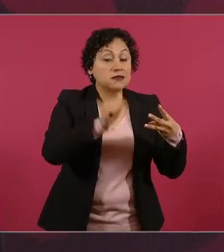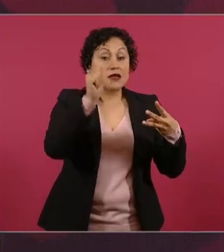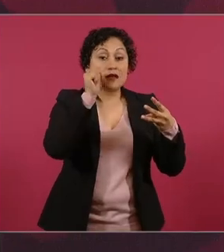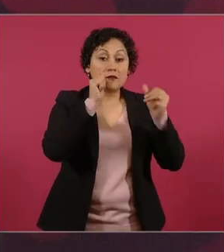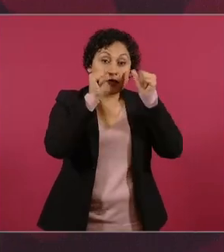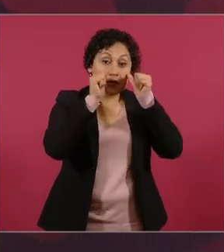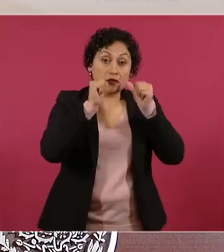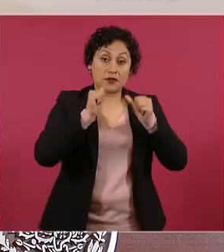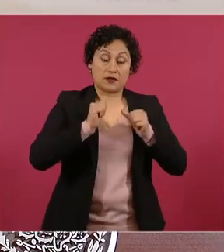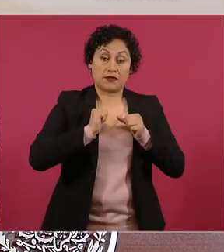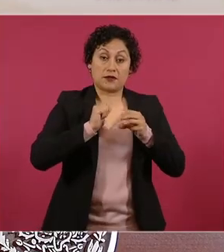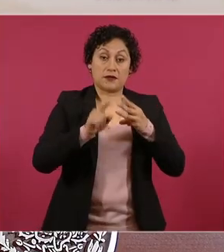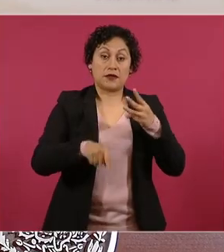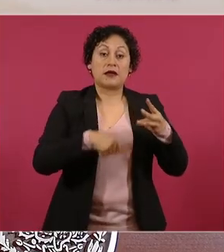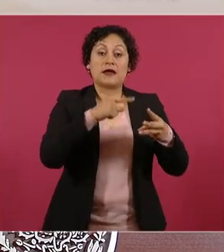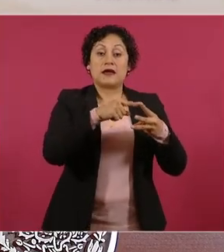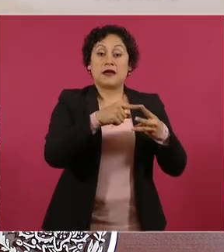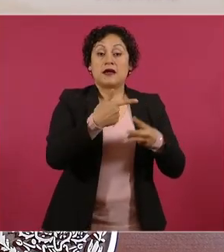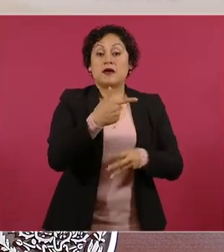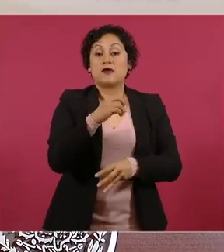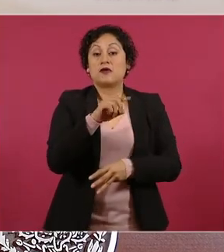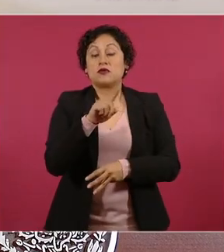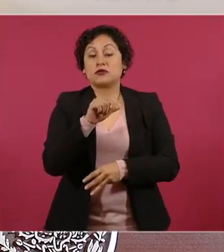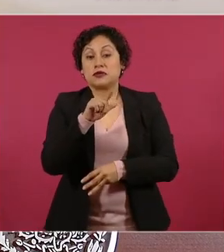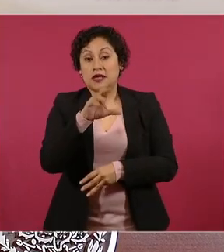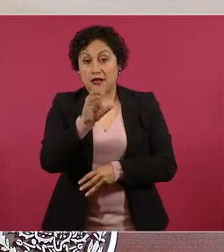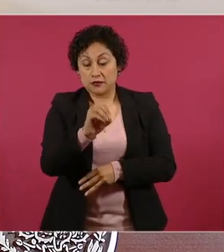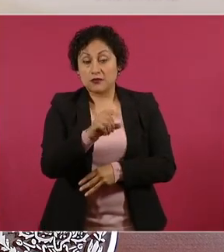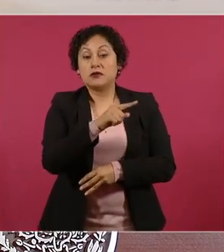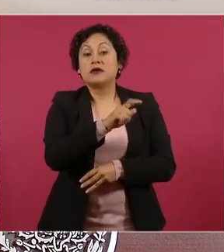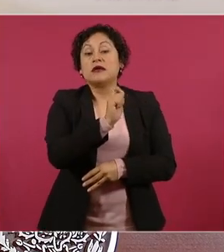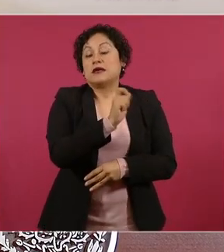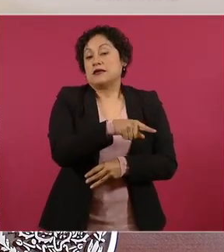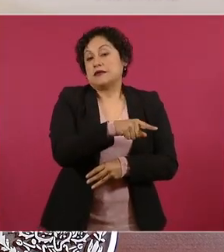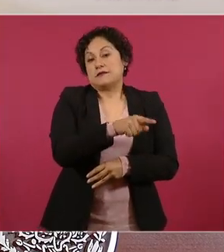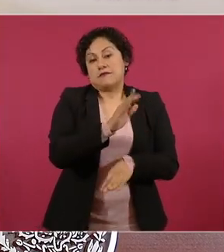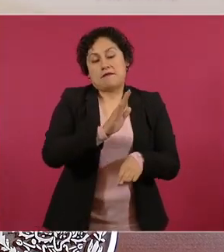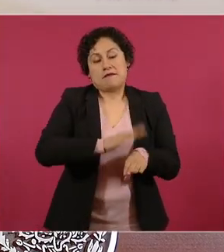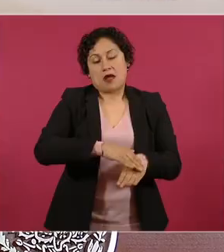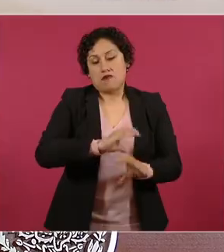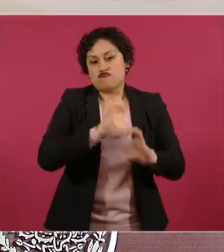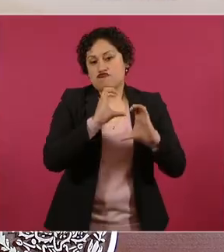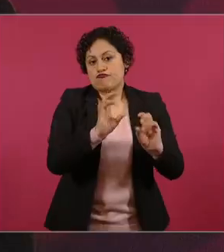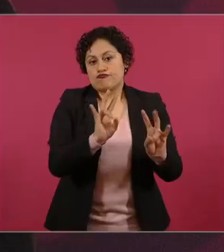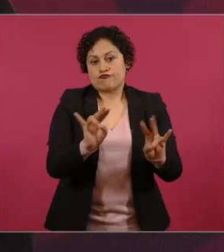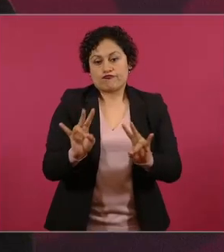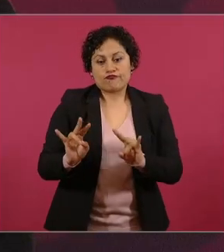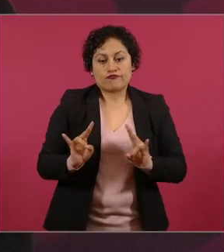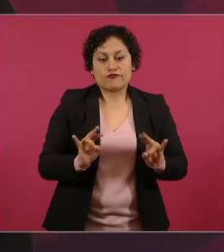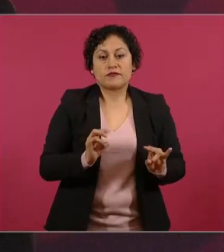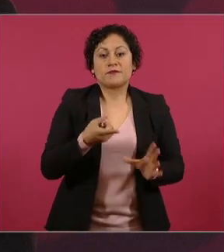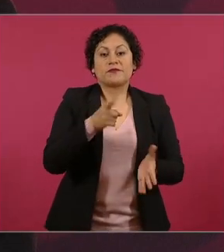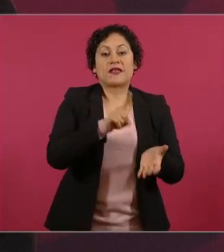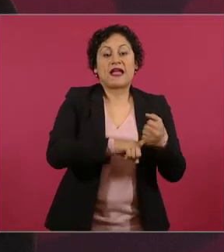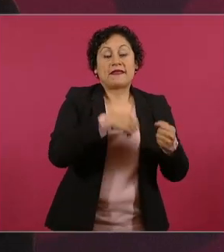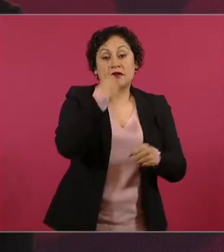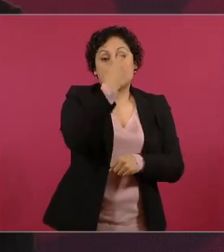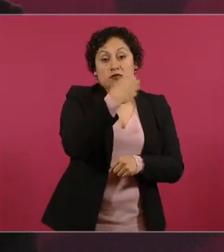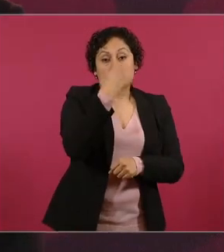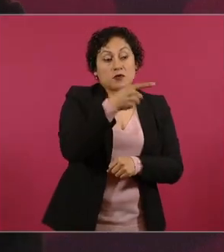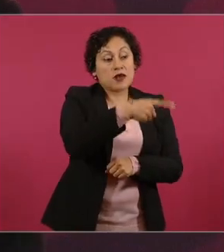era Gonzalo, que en escuela le llaman o le decían Bobby,